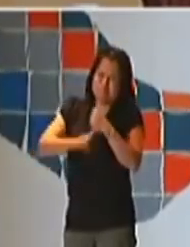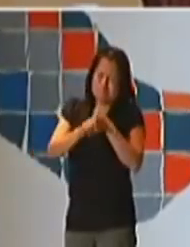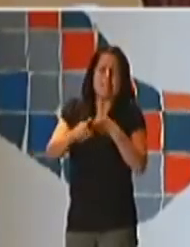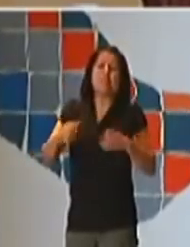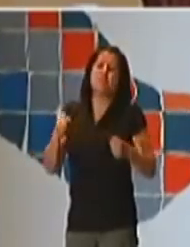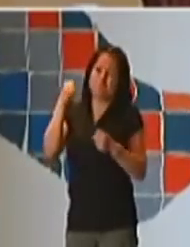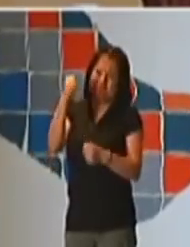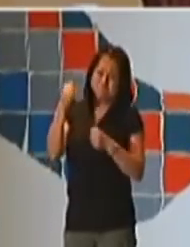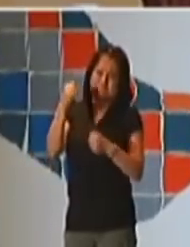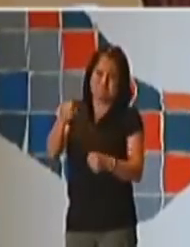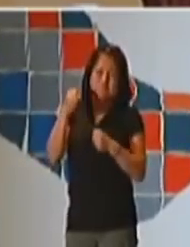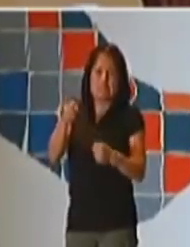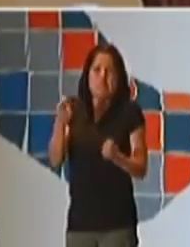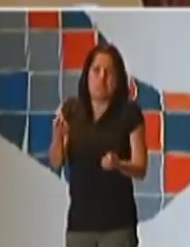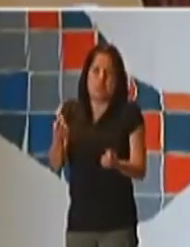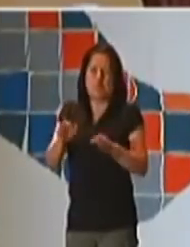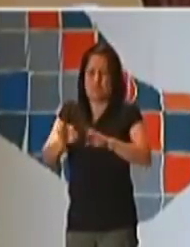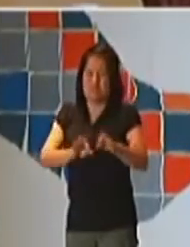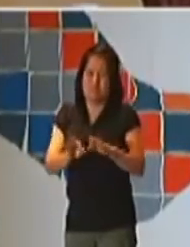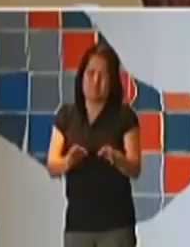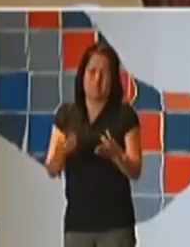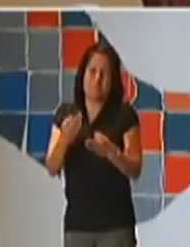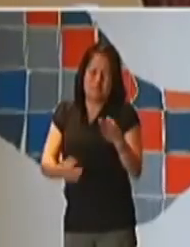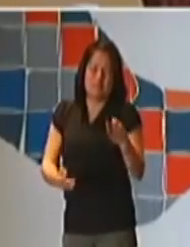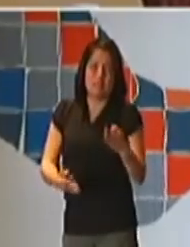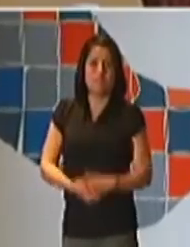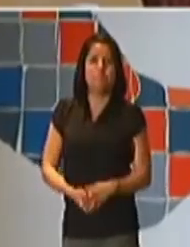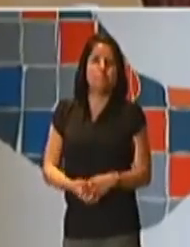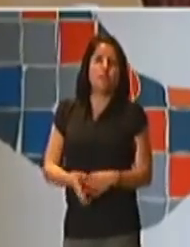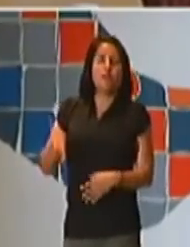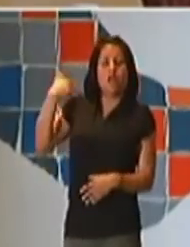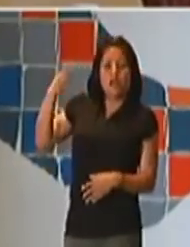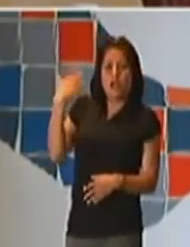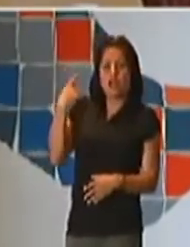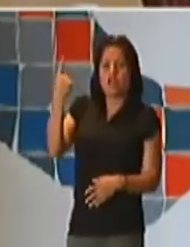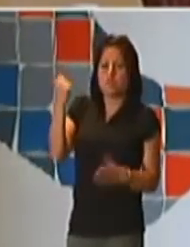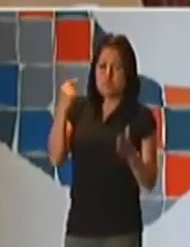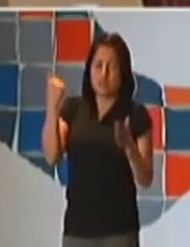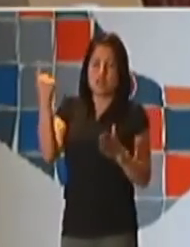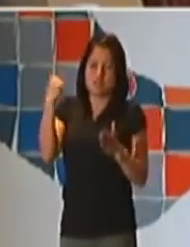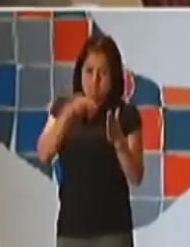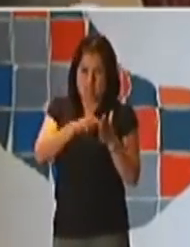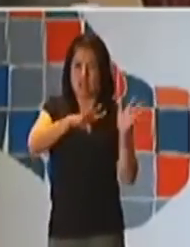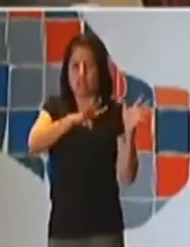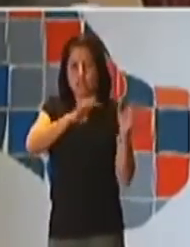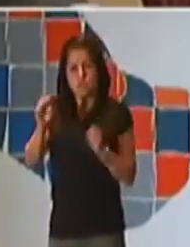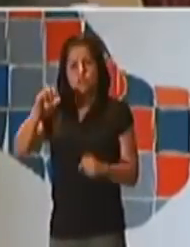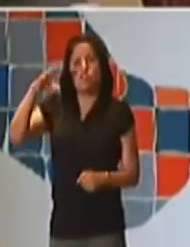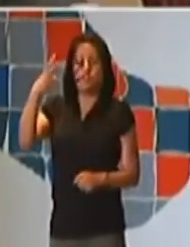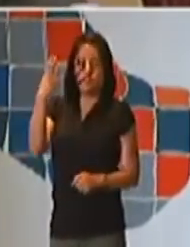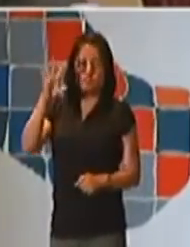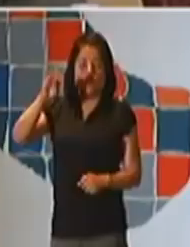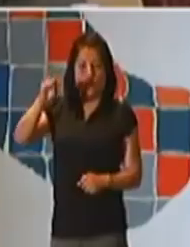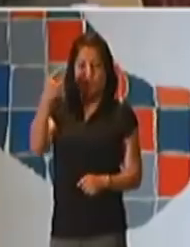desafío un raro acto de cordura en 1998 Francia dictó la ley que redujo a